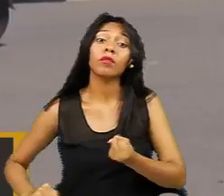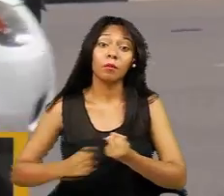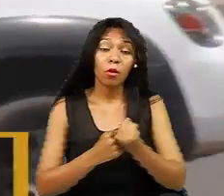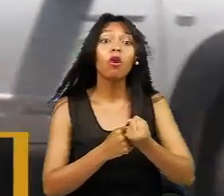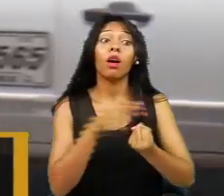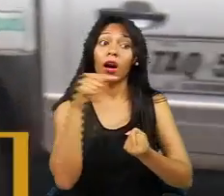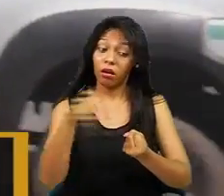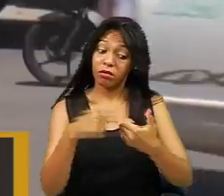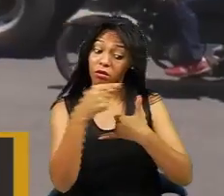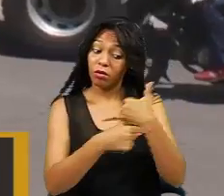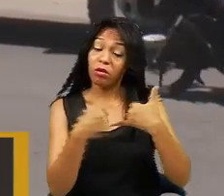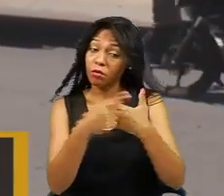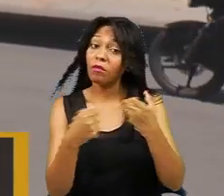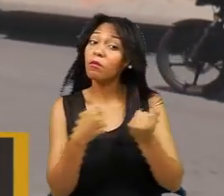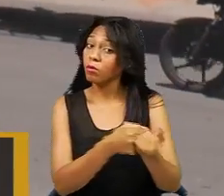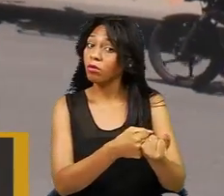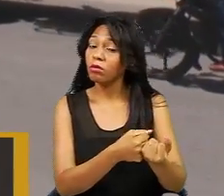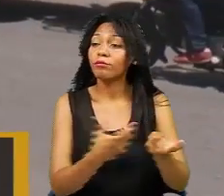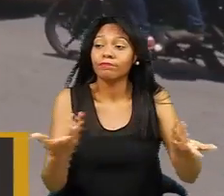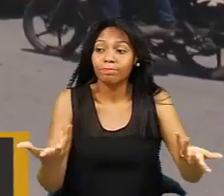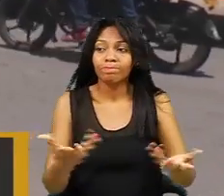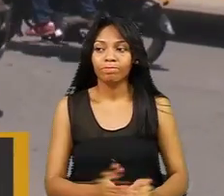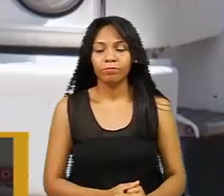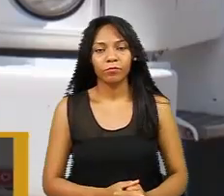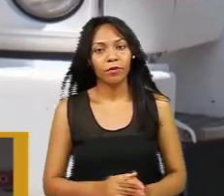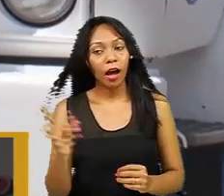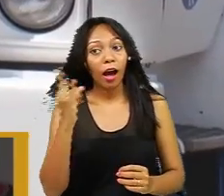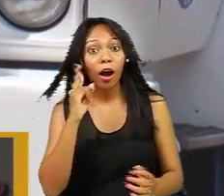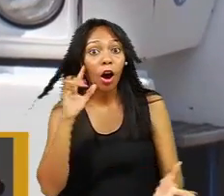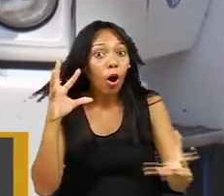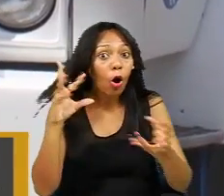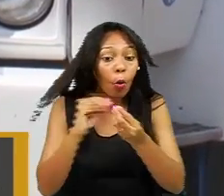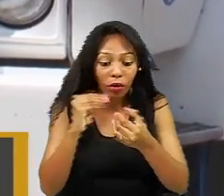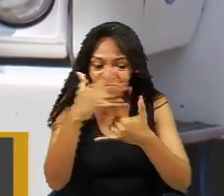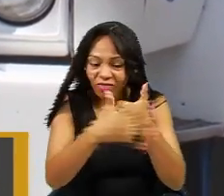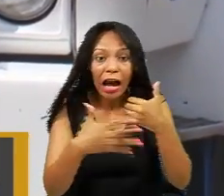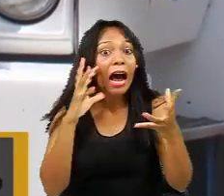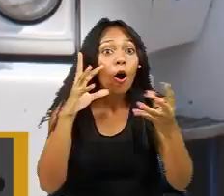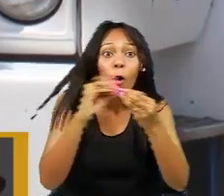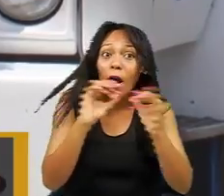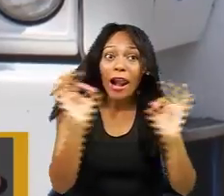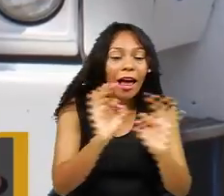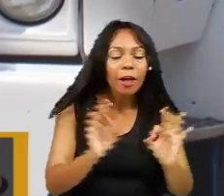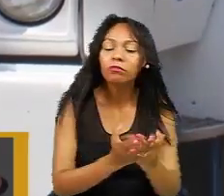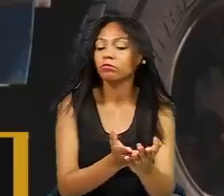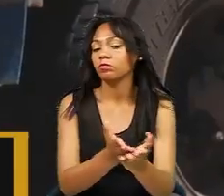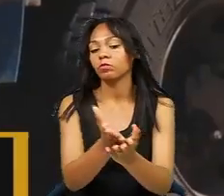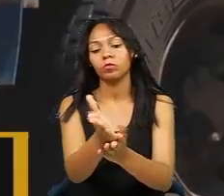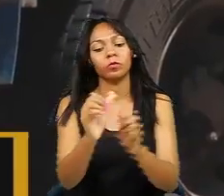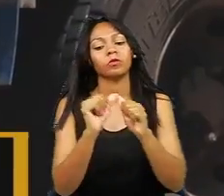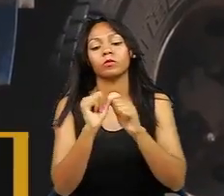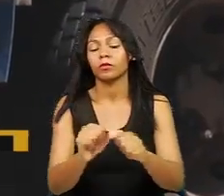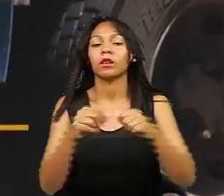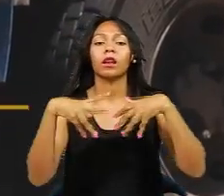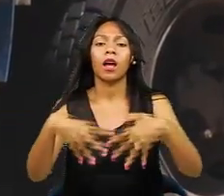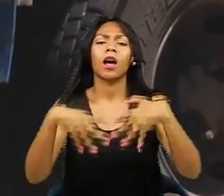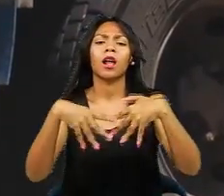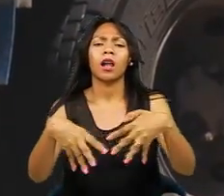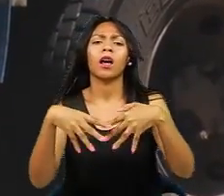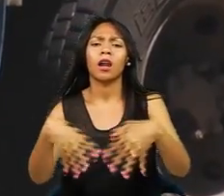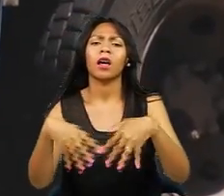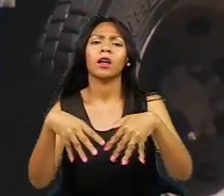la consigna es la misma. Hasta tanto no se dé un acuerdo en el ámbito nacional, ellos se mantendrán en la protesta manifestándose con caravanas por las